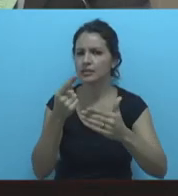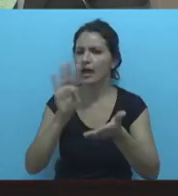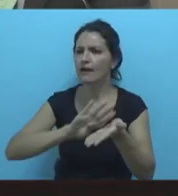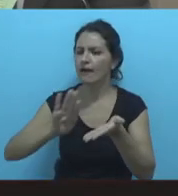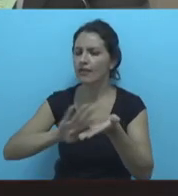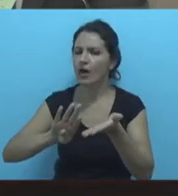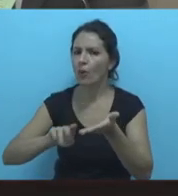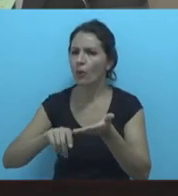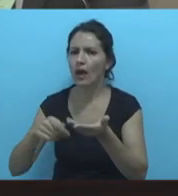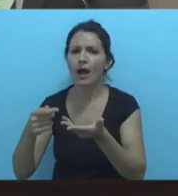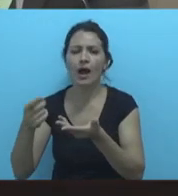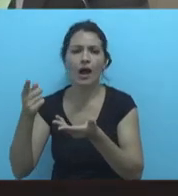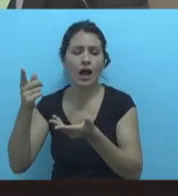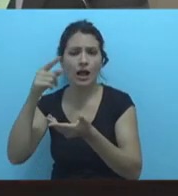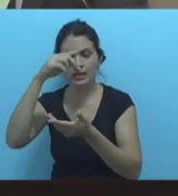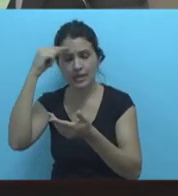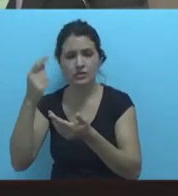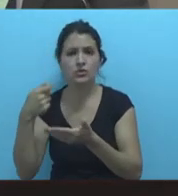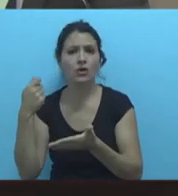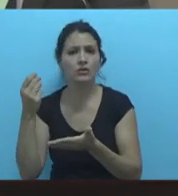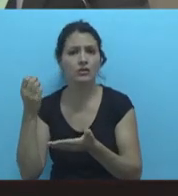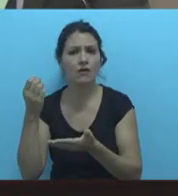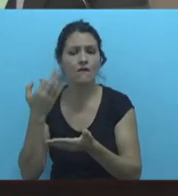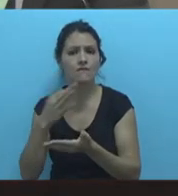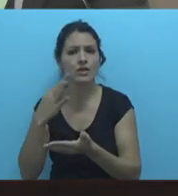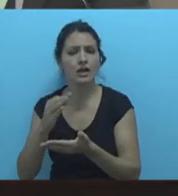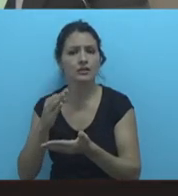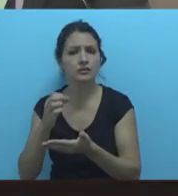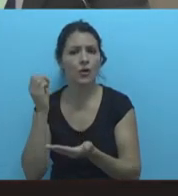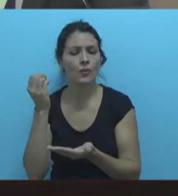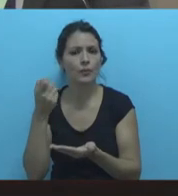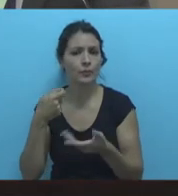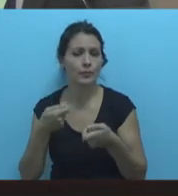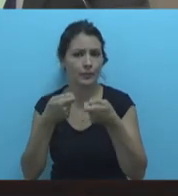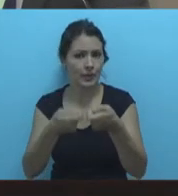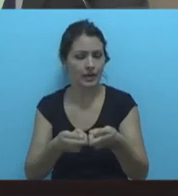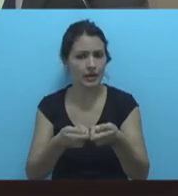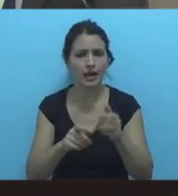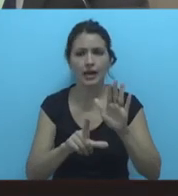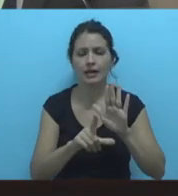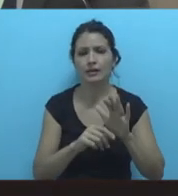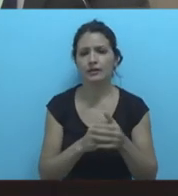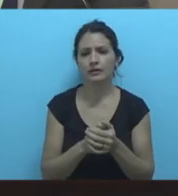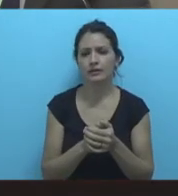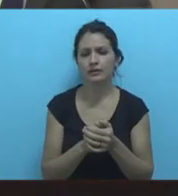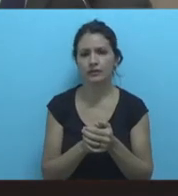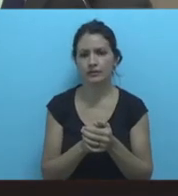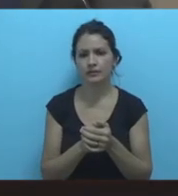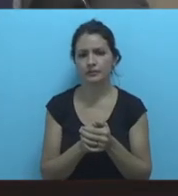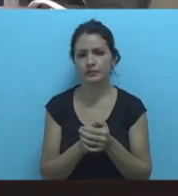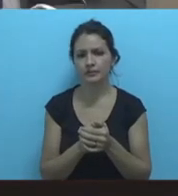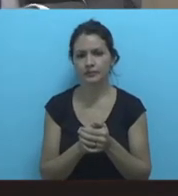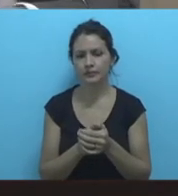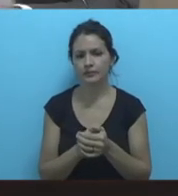sentencia al máximo tribunal y donde consideró inconstitucional el artículo 76 de la ley 26.078 del presupuesto para el